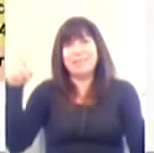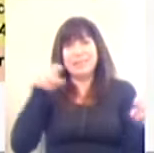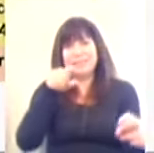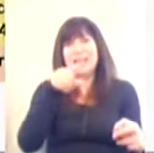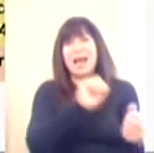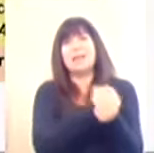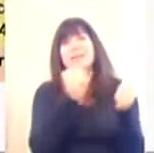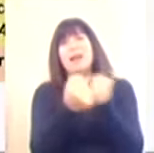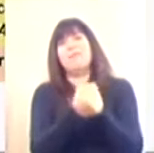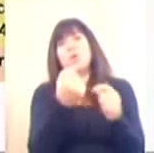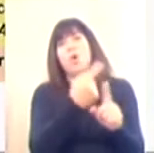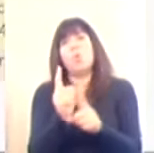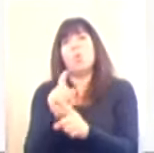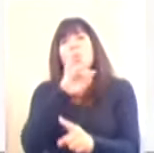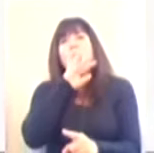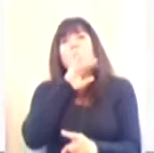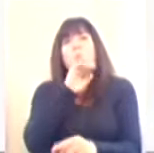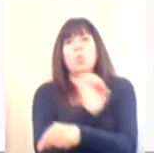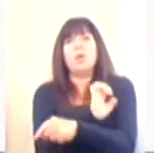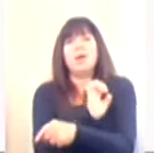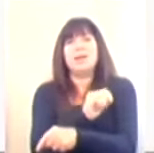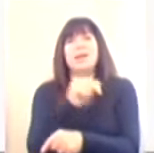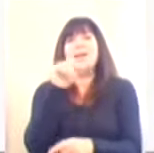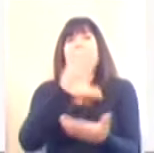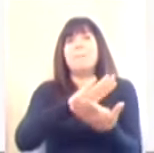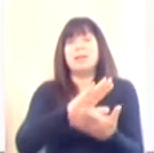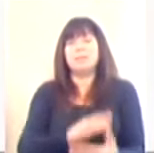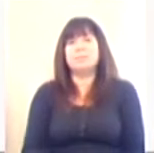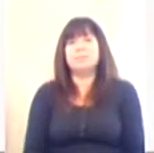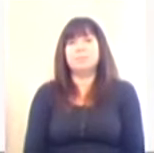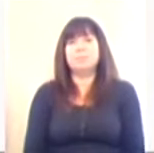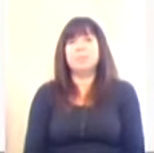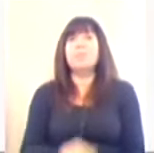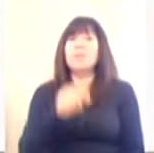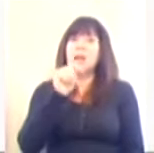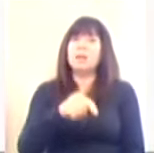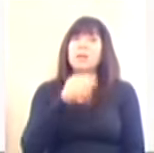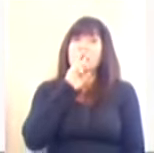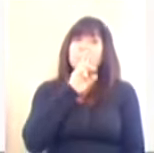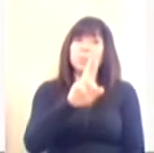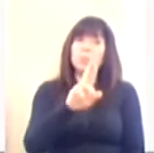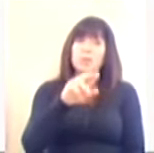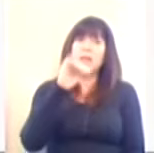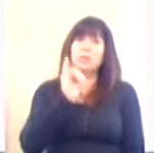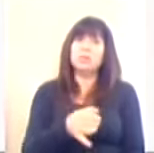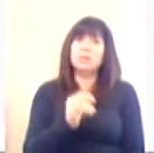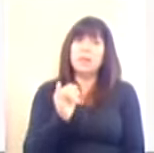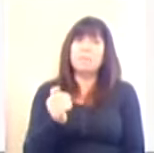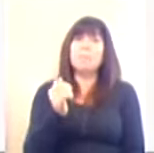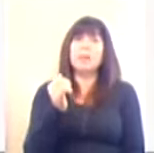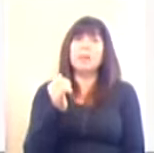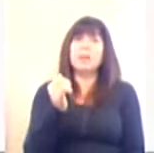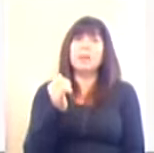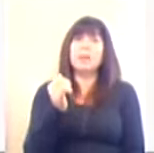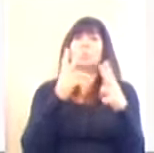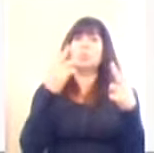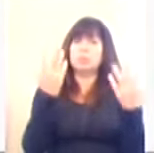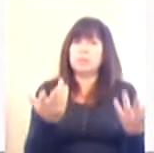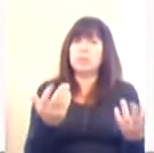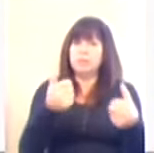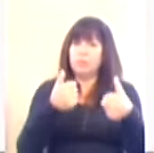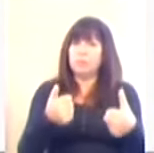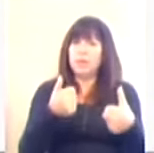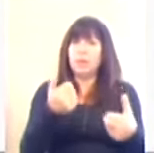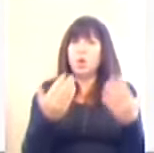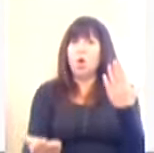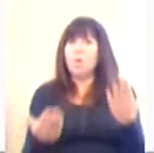transformar otros usos de la energía en nuestro país. Y aquí, uno de los resultados que siempre resulta contraintuitivo, pero en comparación